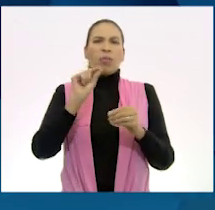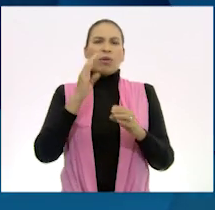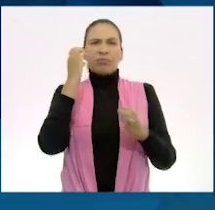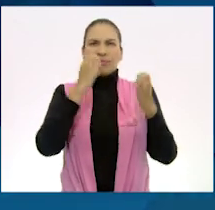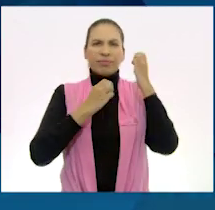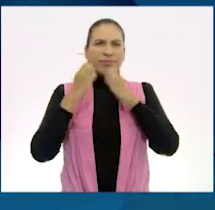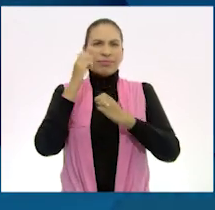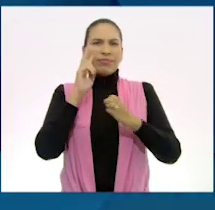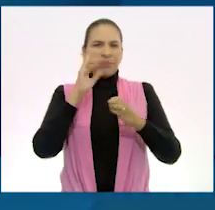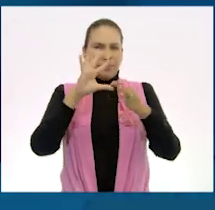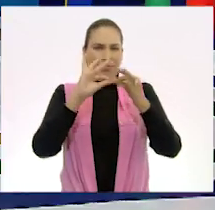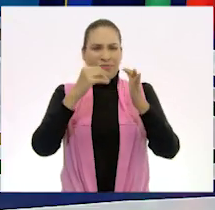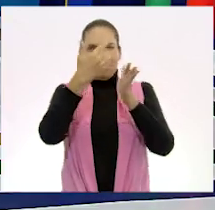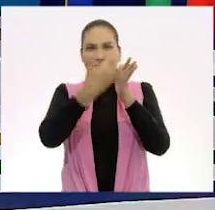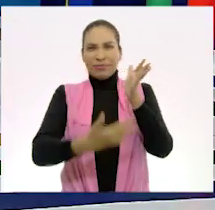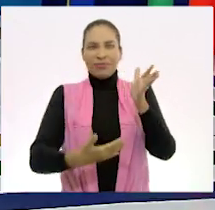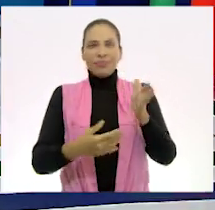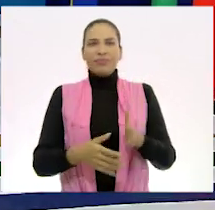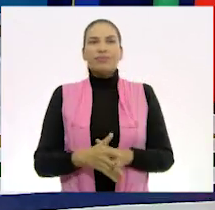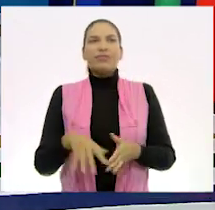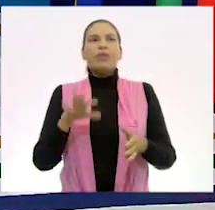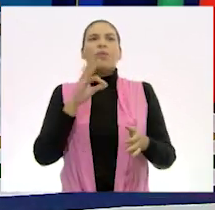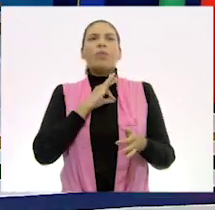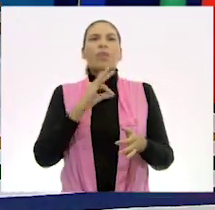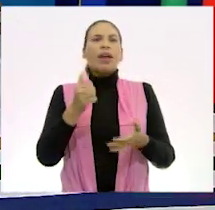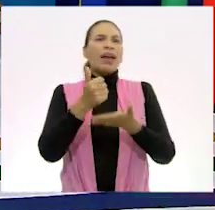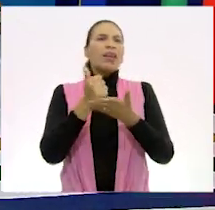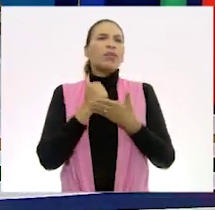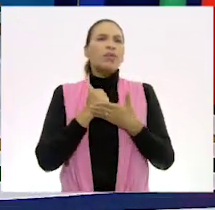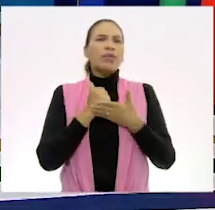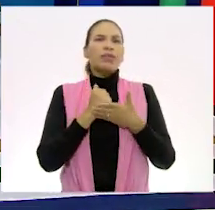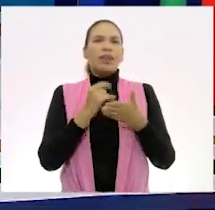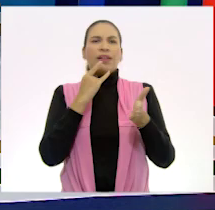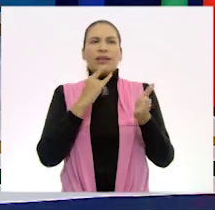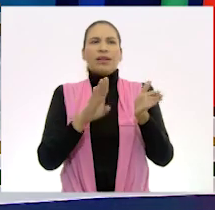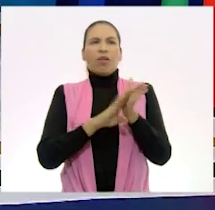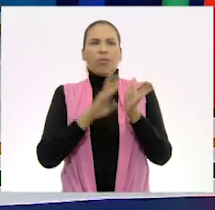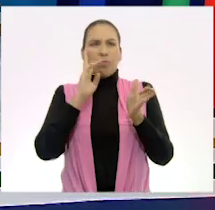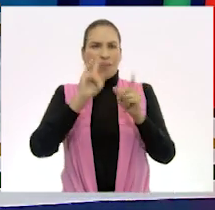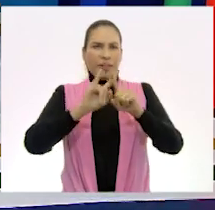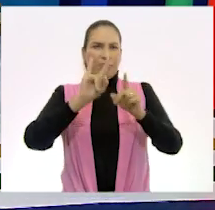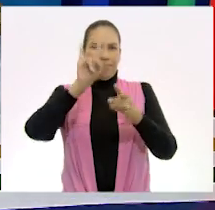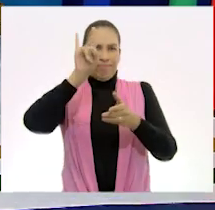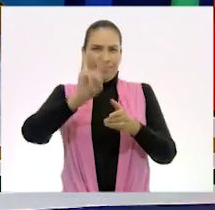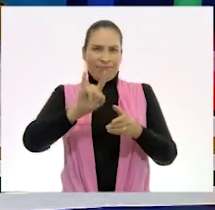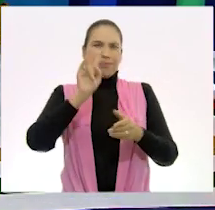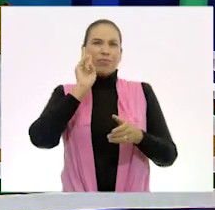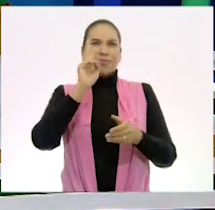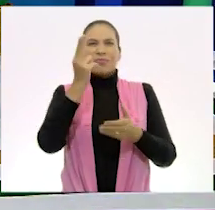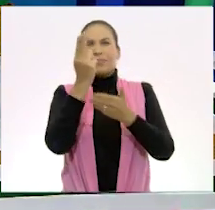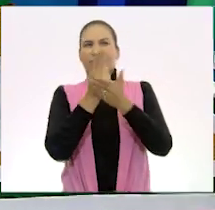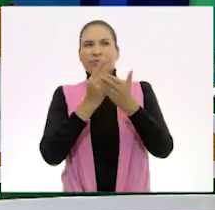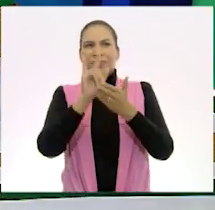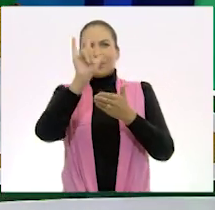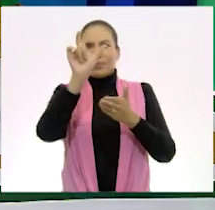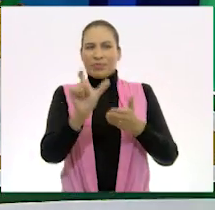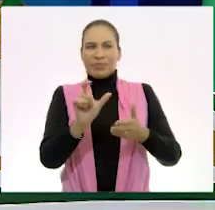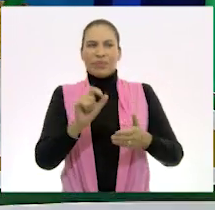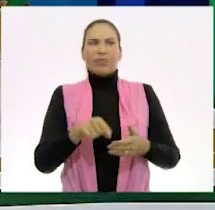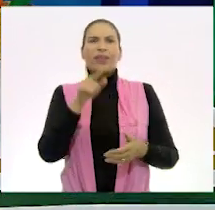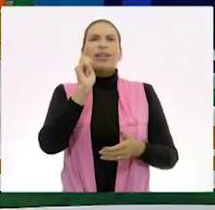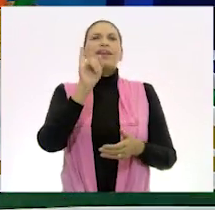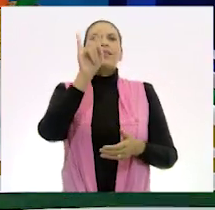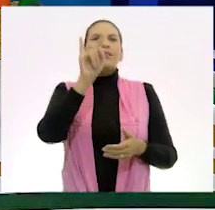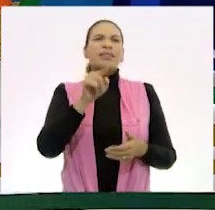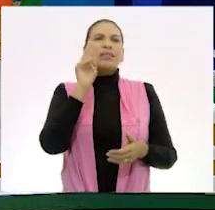esquema que vamos a explicar. Ale, ¿me podrías ayudar a pegar el siguiente esquema? Claro que sí, maestra. Este